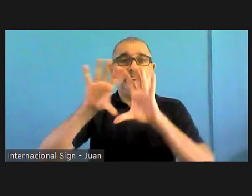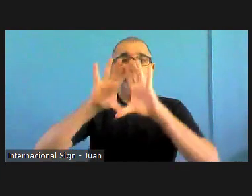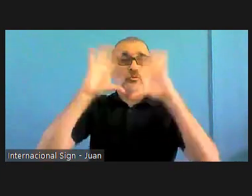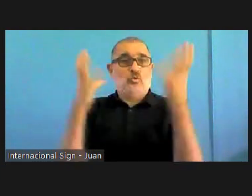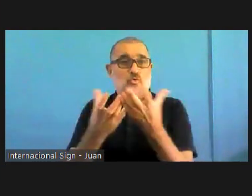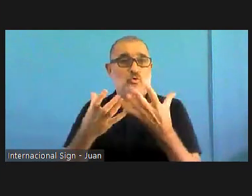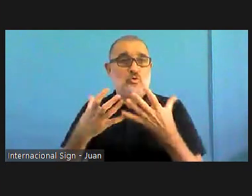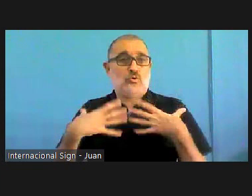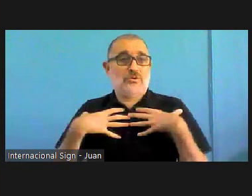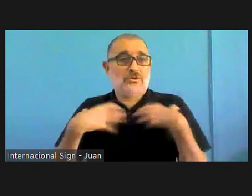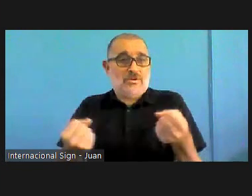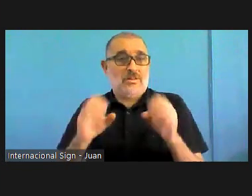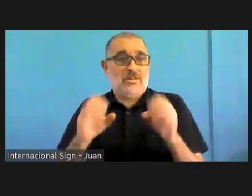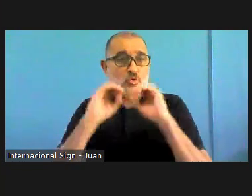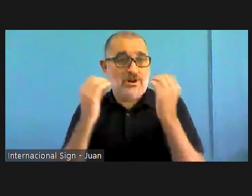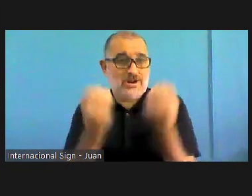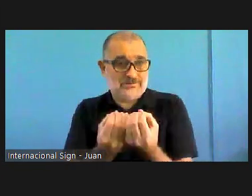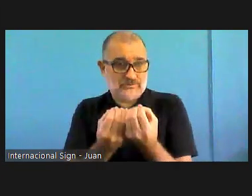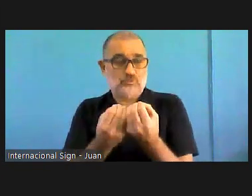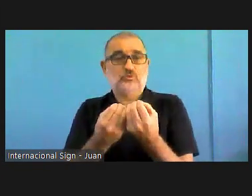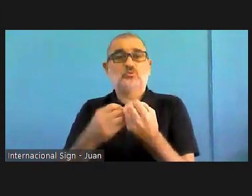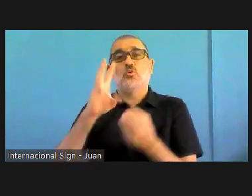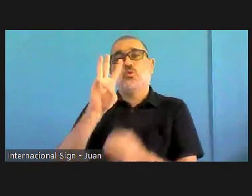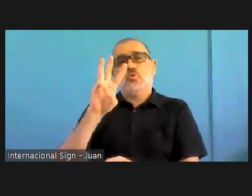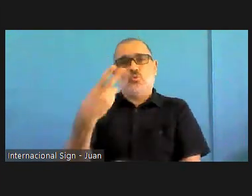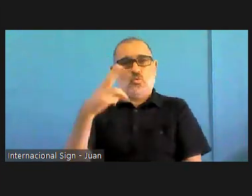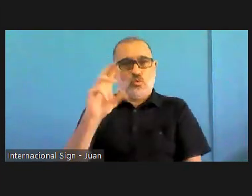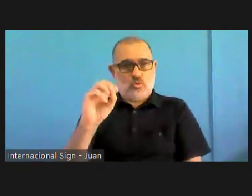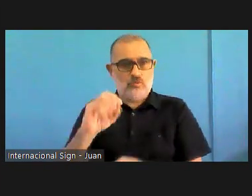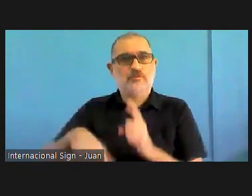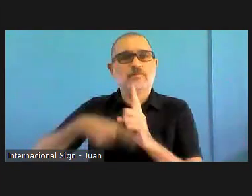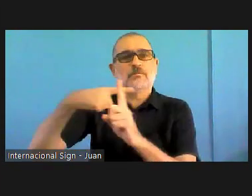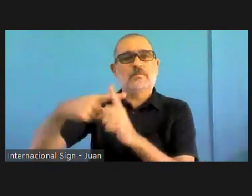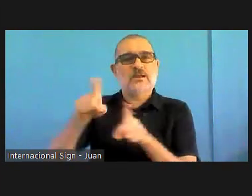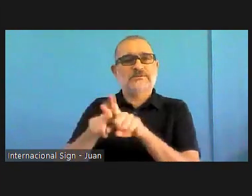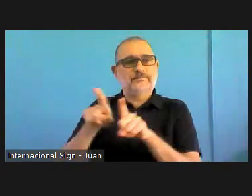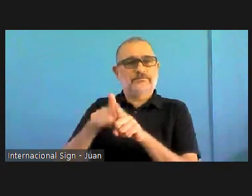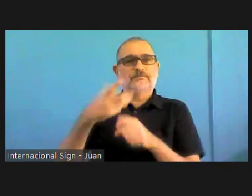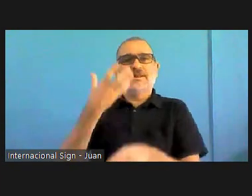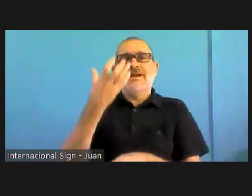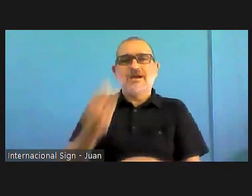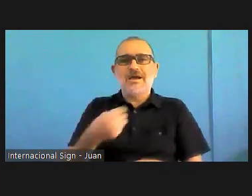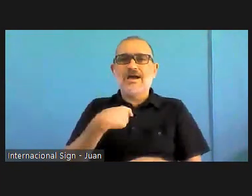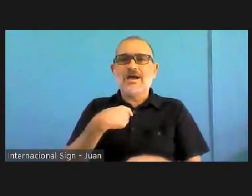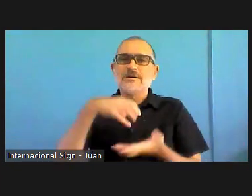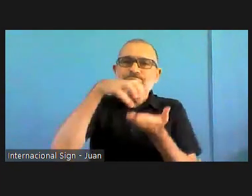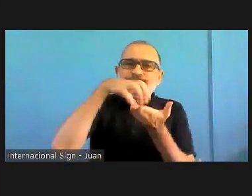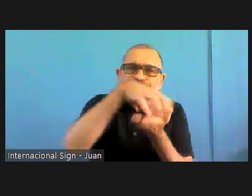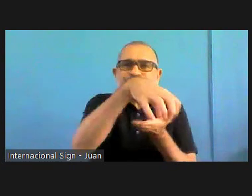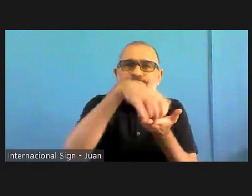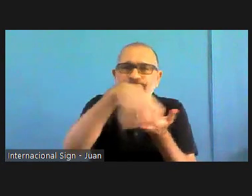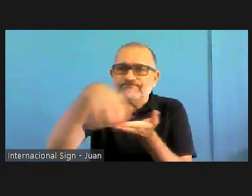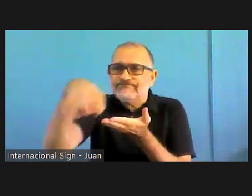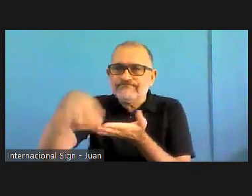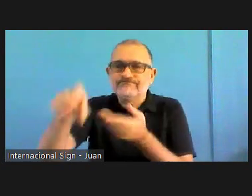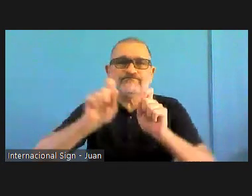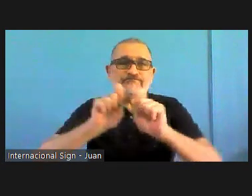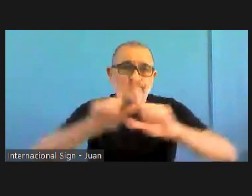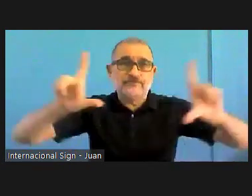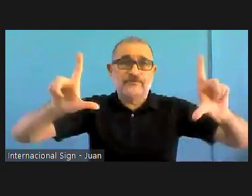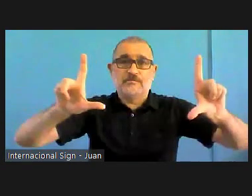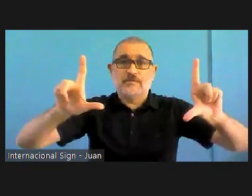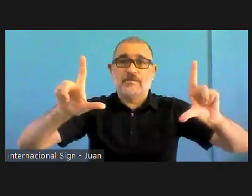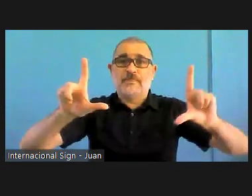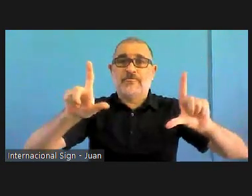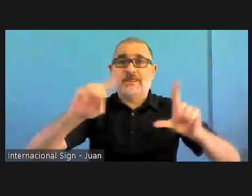en esta próxima diapositiva, ven ustedes cómo hemos dividido nuestro enfoque, viendo